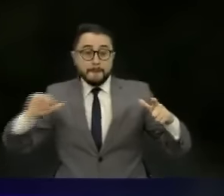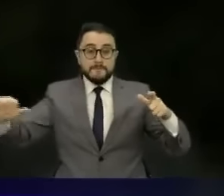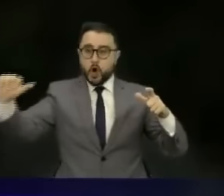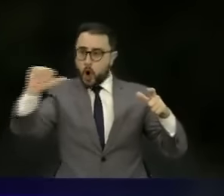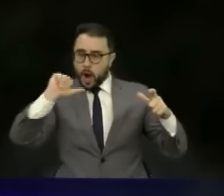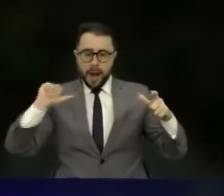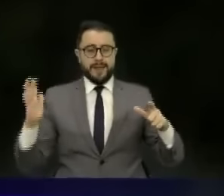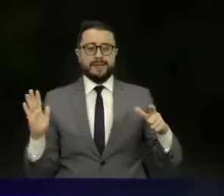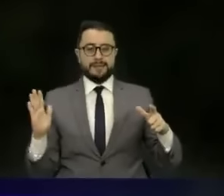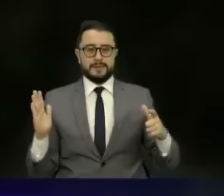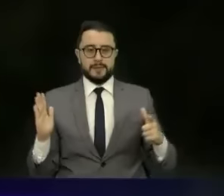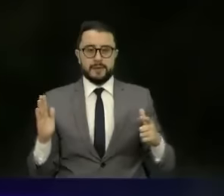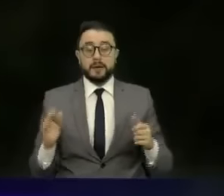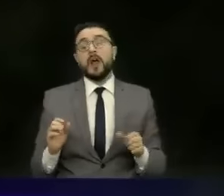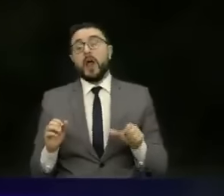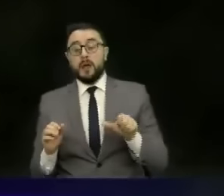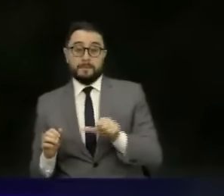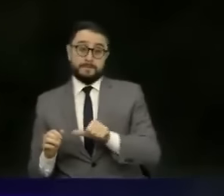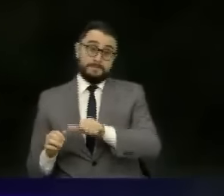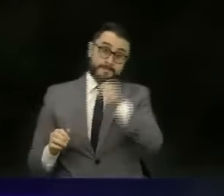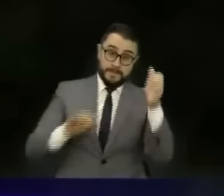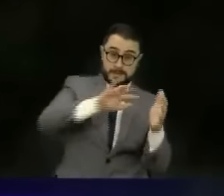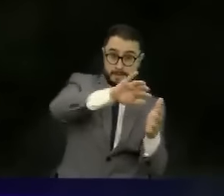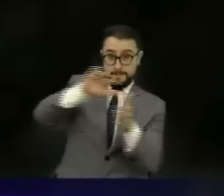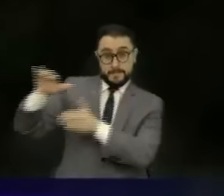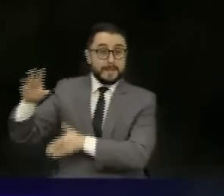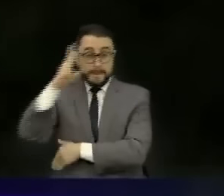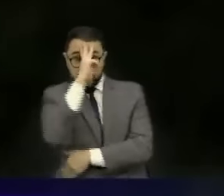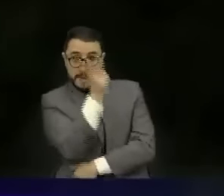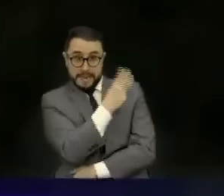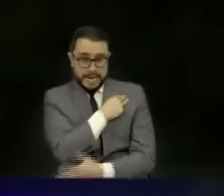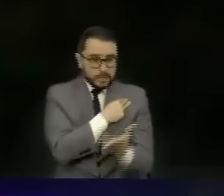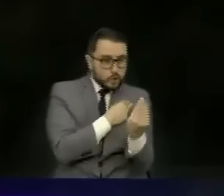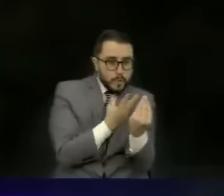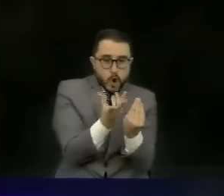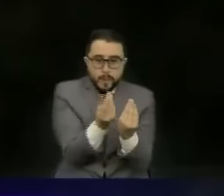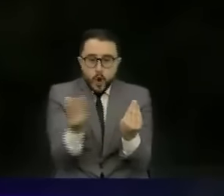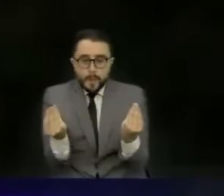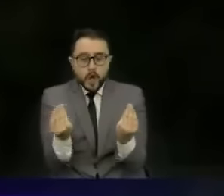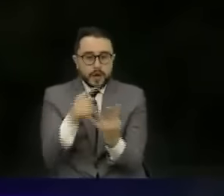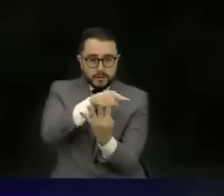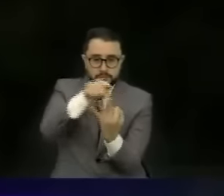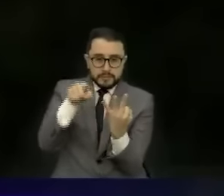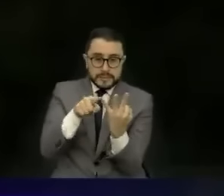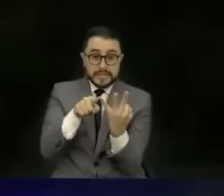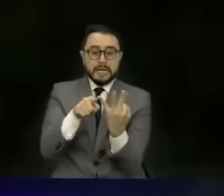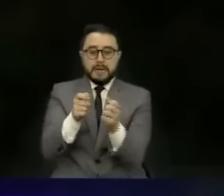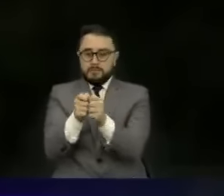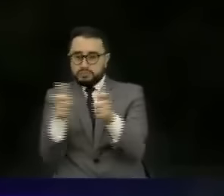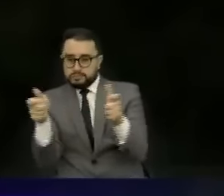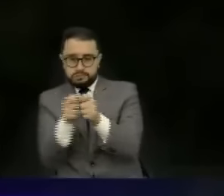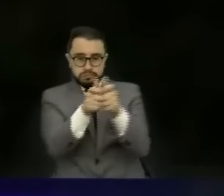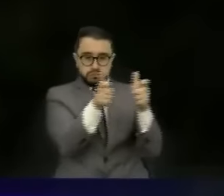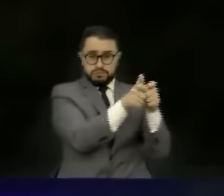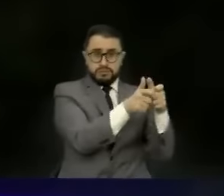Y si nos vamos a la otra parte, las fuerzas militares, pues los porcentajes, aunque no llegan a ese punto, ya